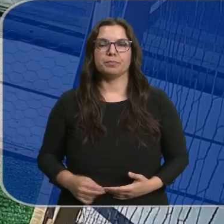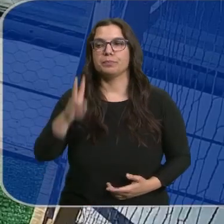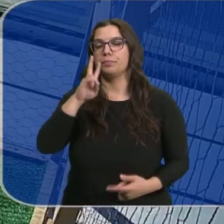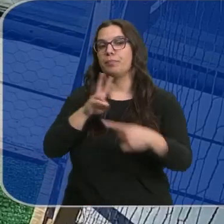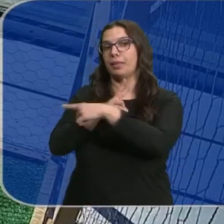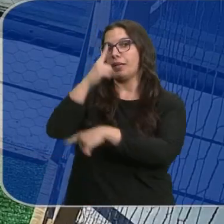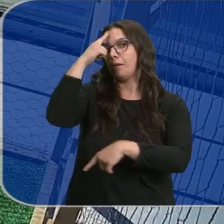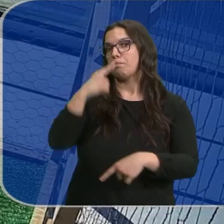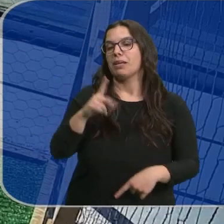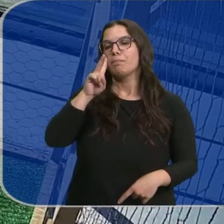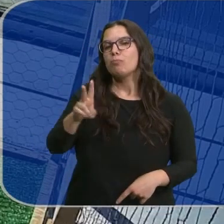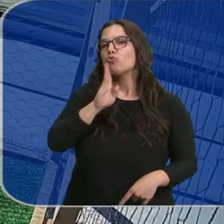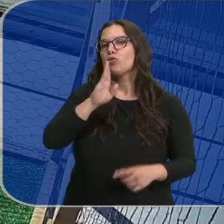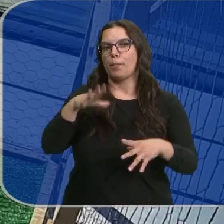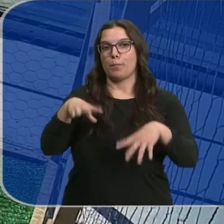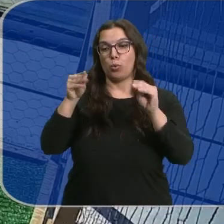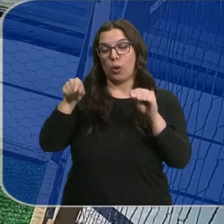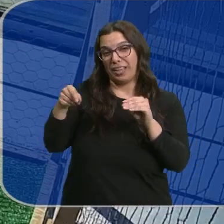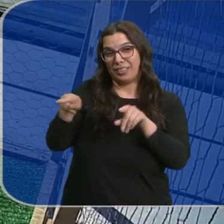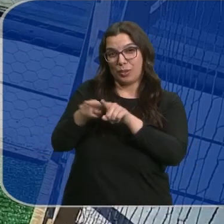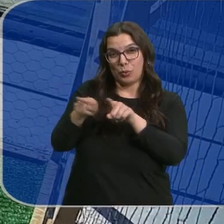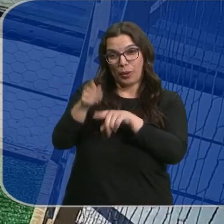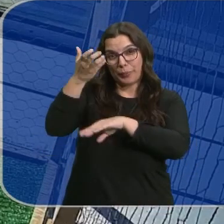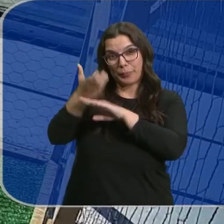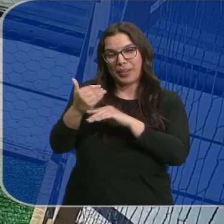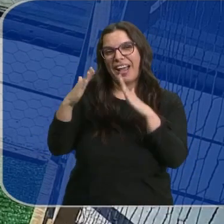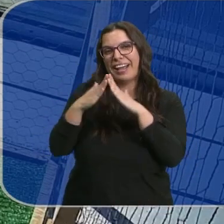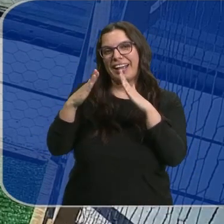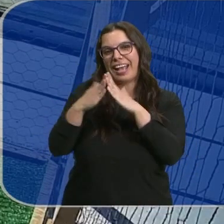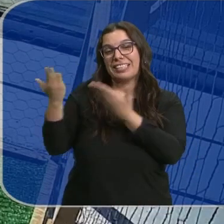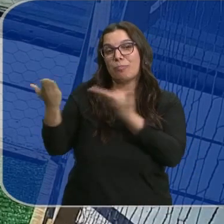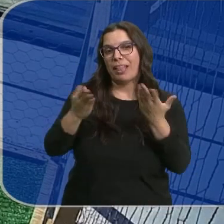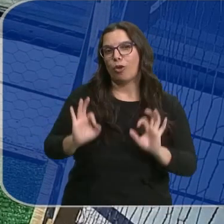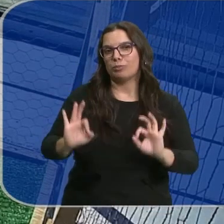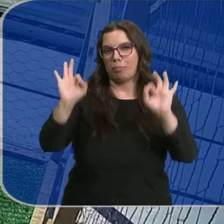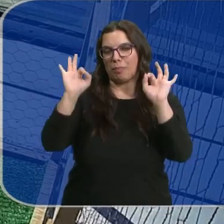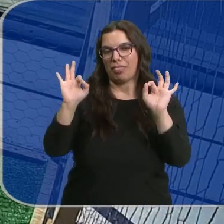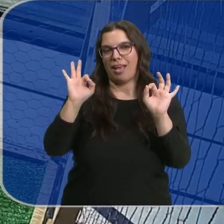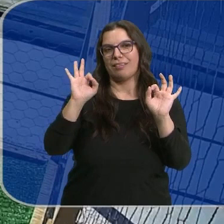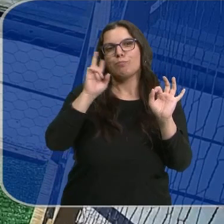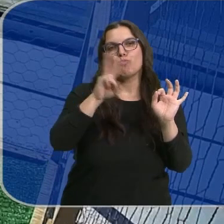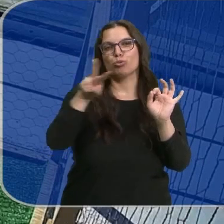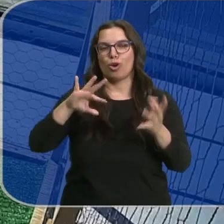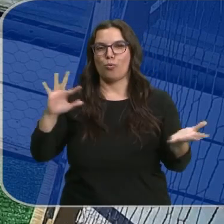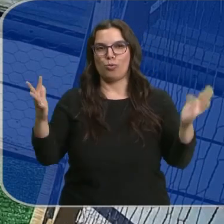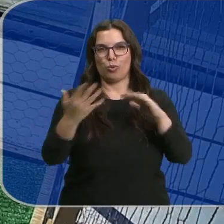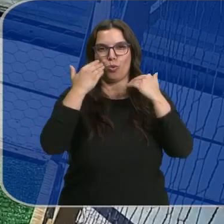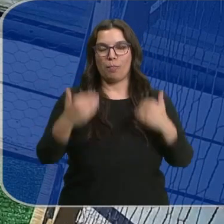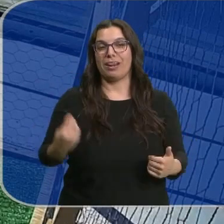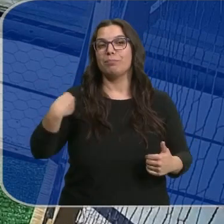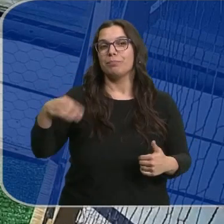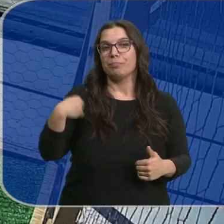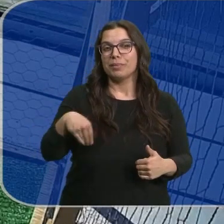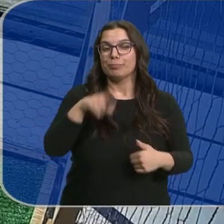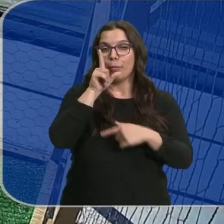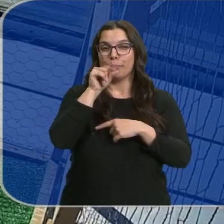Son imágenes que nos llegan desde Burgos. En ese nido descansan los invitados especiales del Museo de la Evolución Humana, pollos de halcón